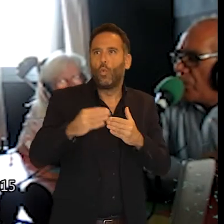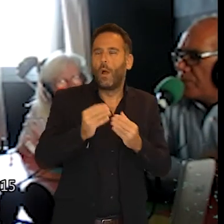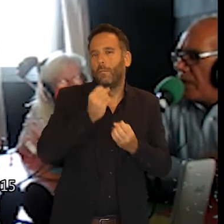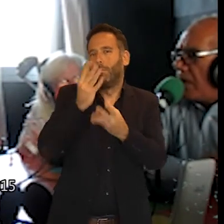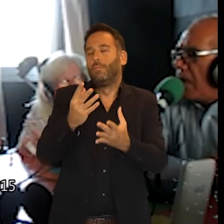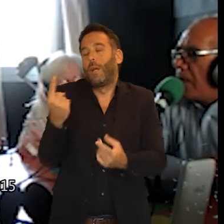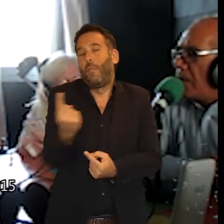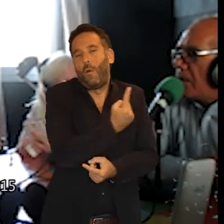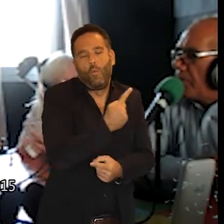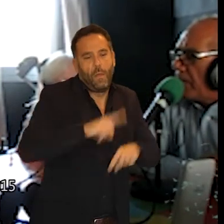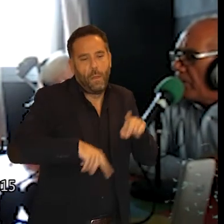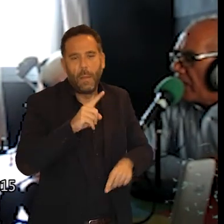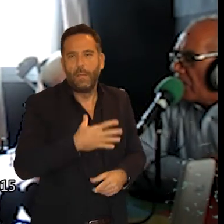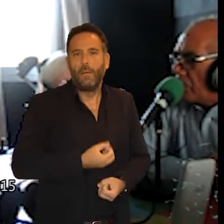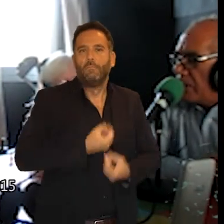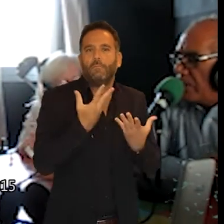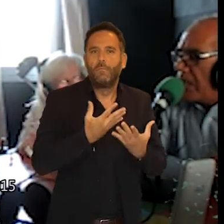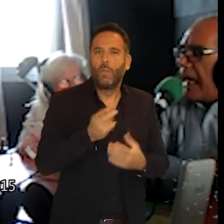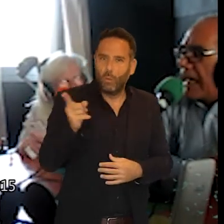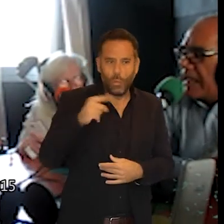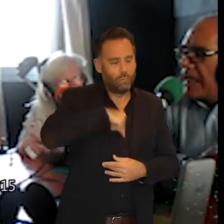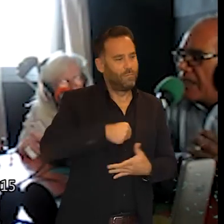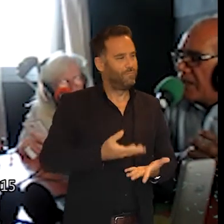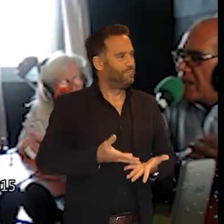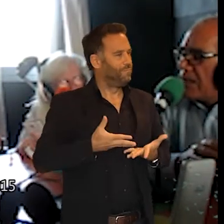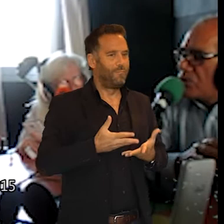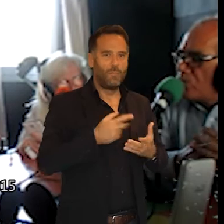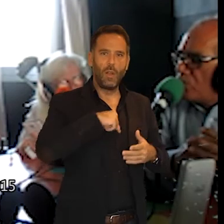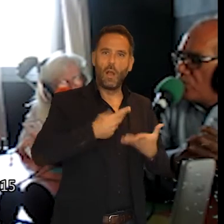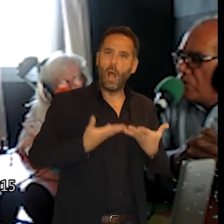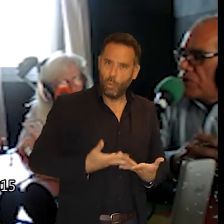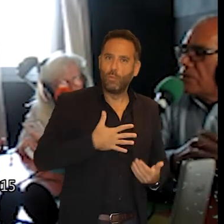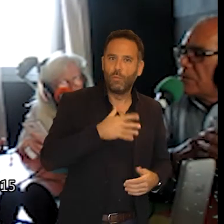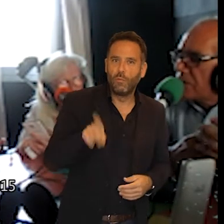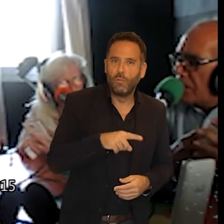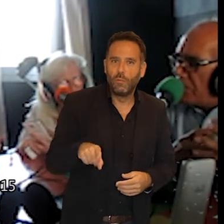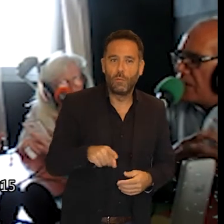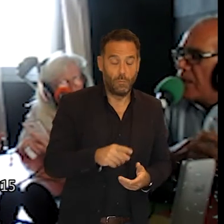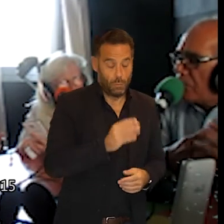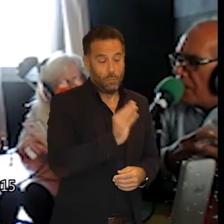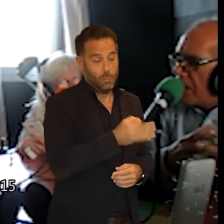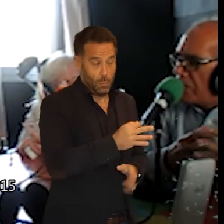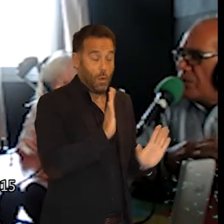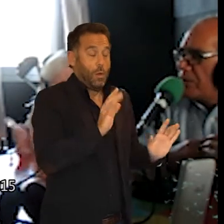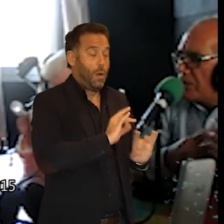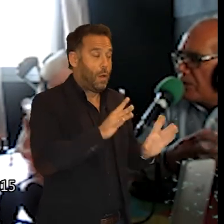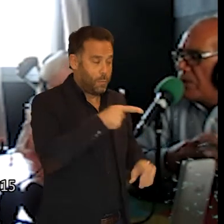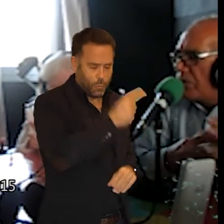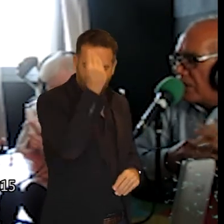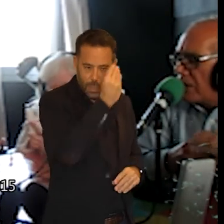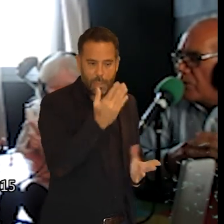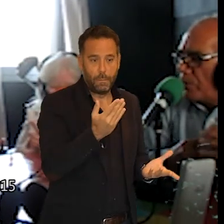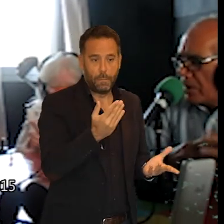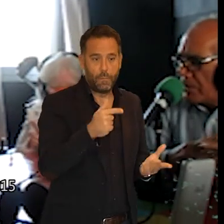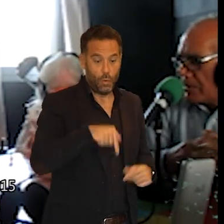desde como pueda decirlo, y vosotros, ¿no?, al ver ese trabajo realizado, ¿no? Bueno, piensa que yo